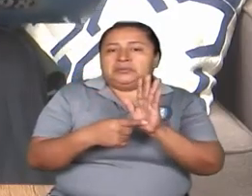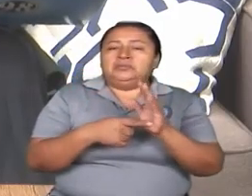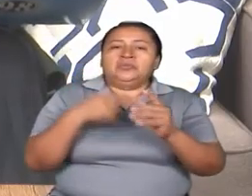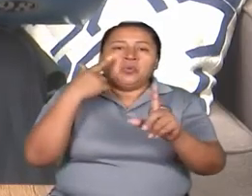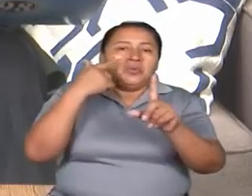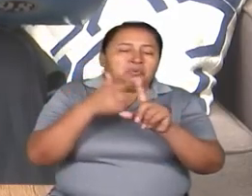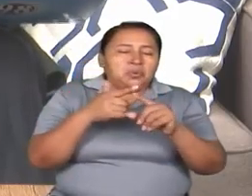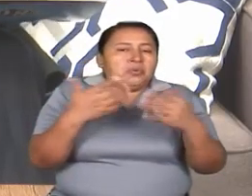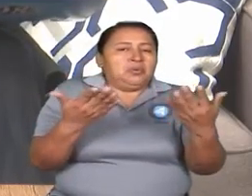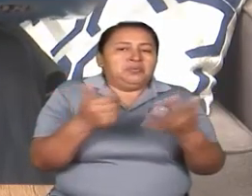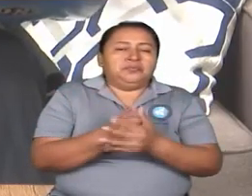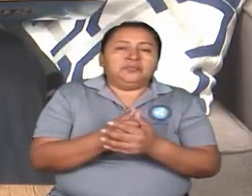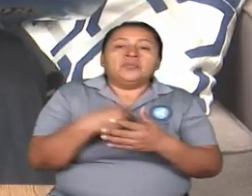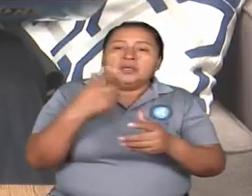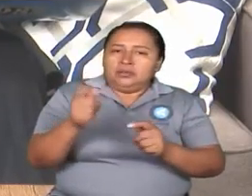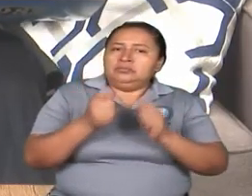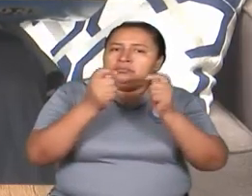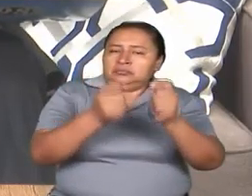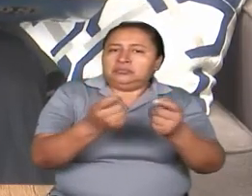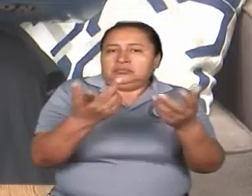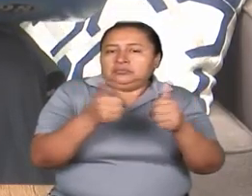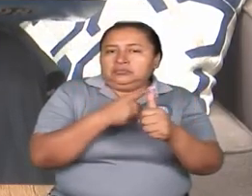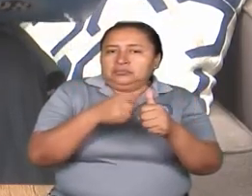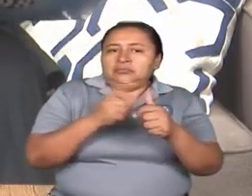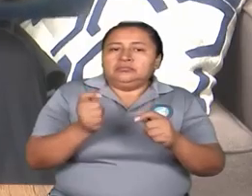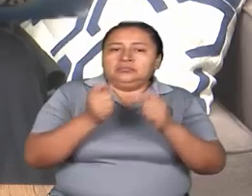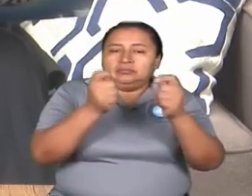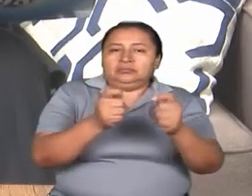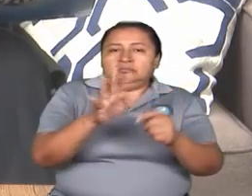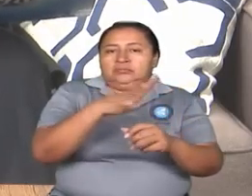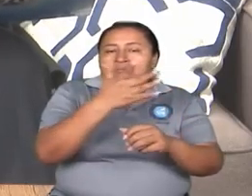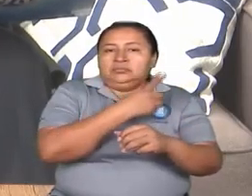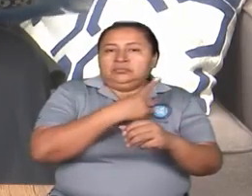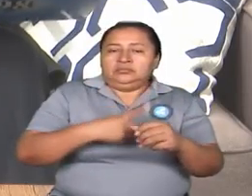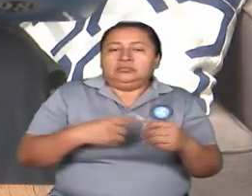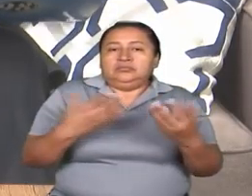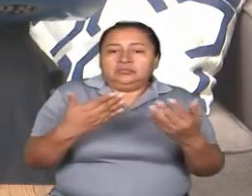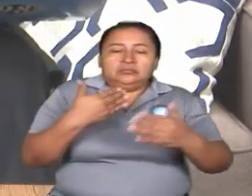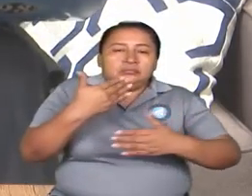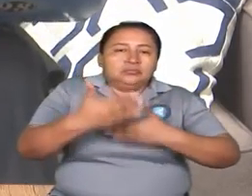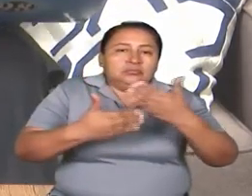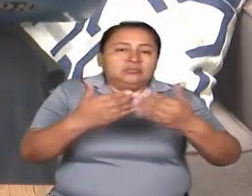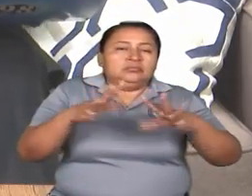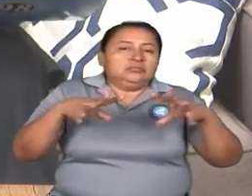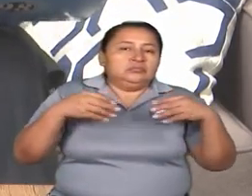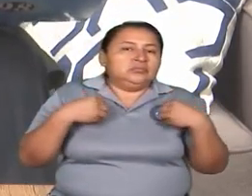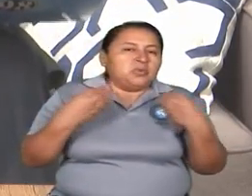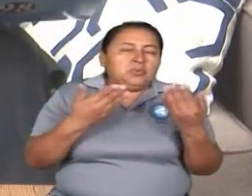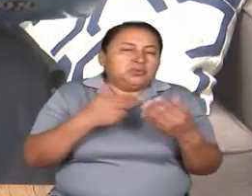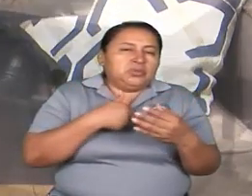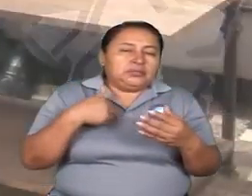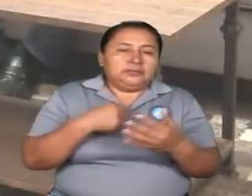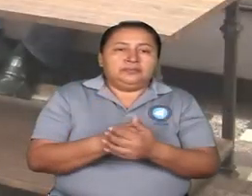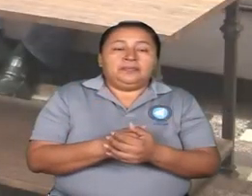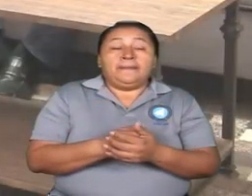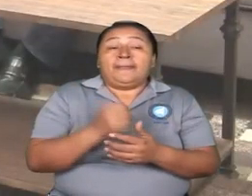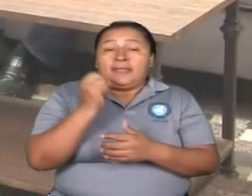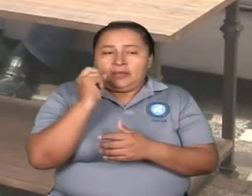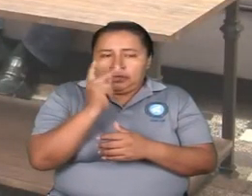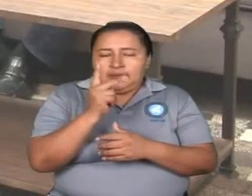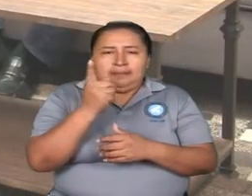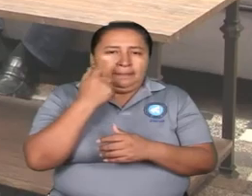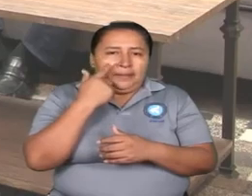objetivos y lo plantean, ¿no? En principio a los otros diputados y todo el proceso de aceptación, ¿cómo se va dando? Ok, mira,